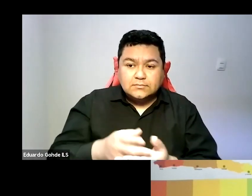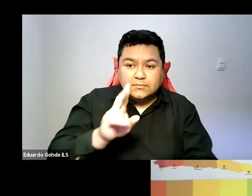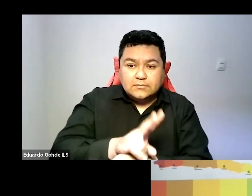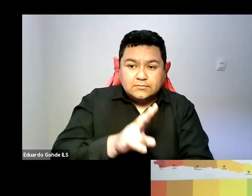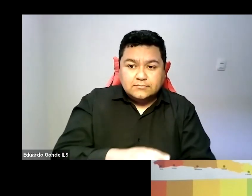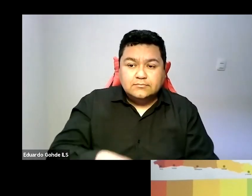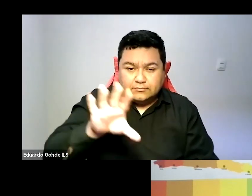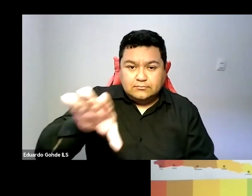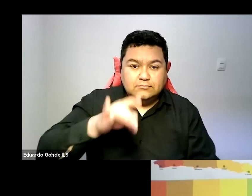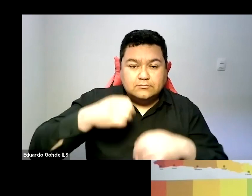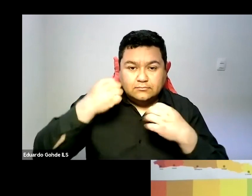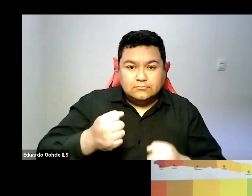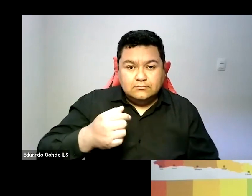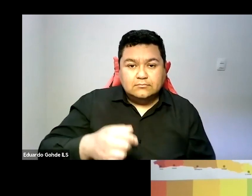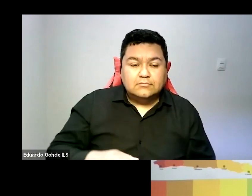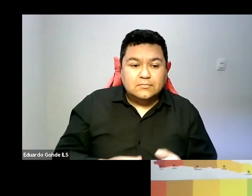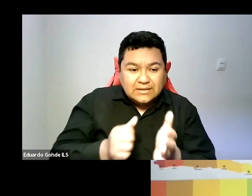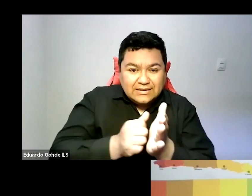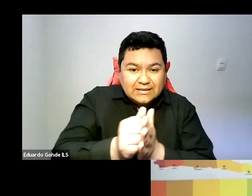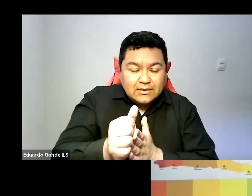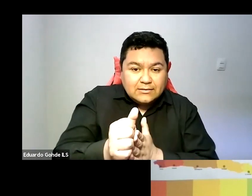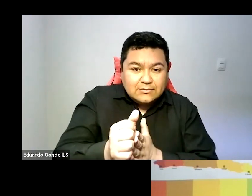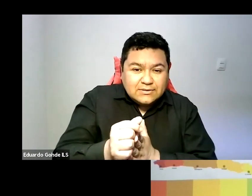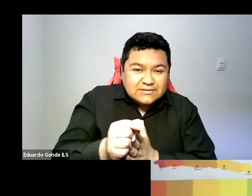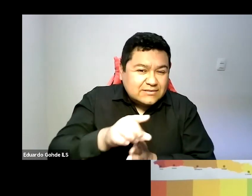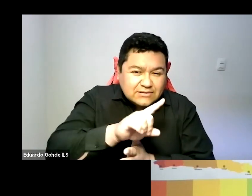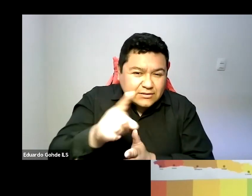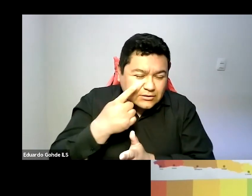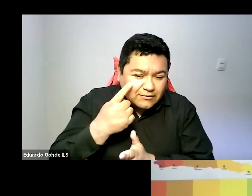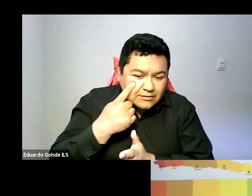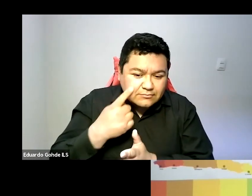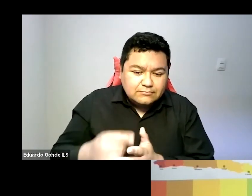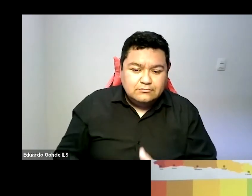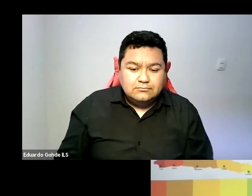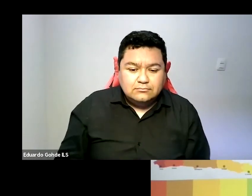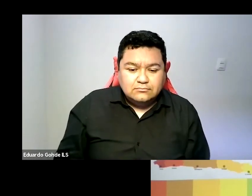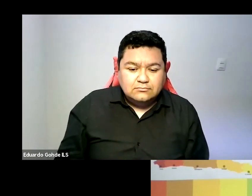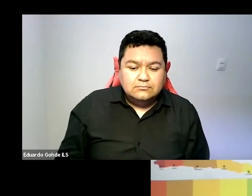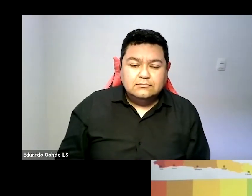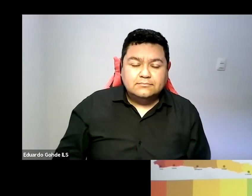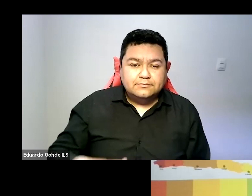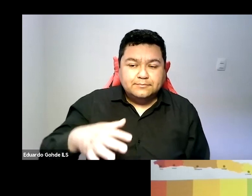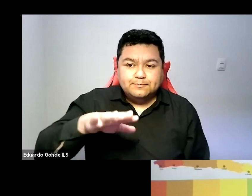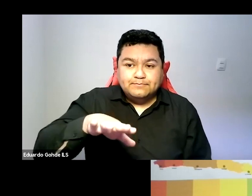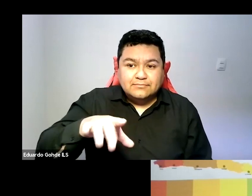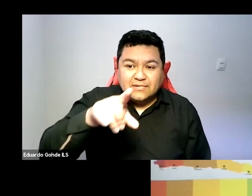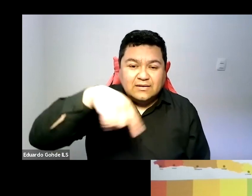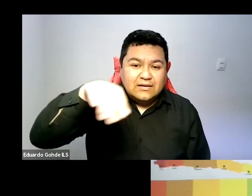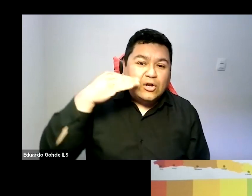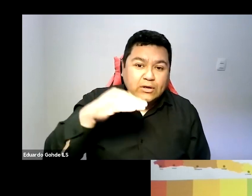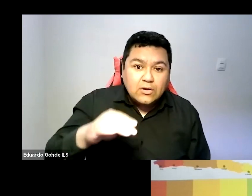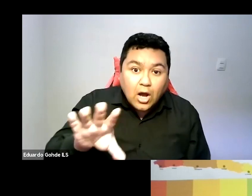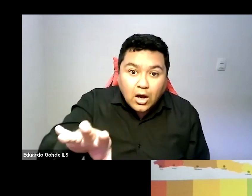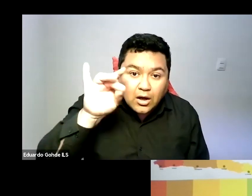que logran hacerlo, logran guiar sin que se note, y que los chicos tengan esa sensación de descubrimiento, pero en realidad fueron guiados hacia